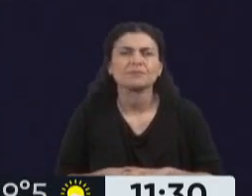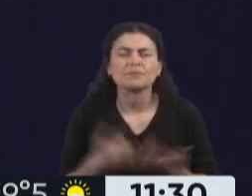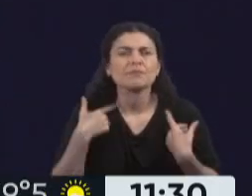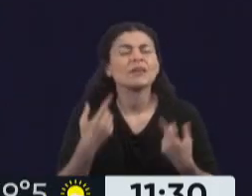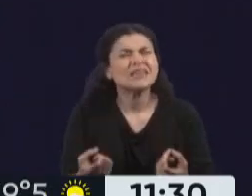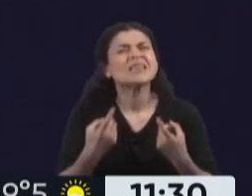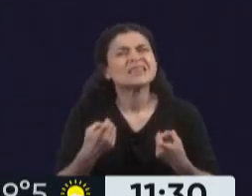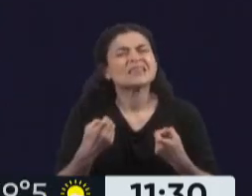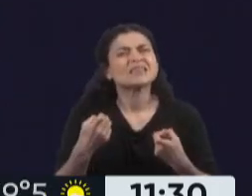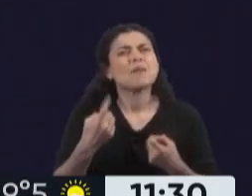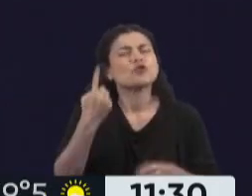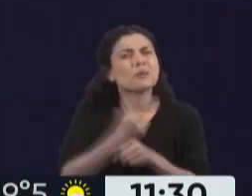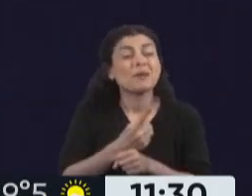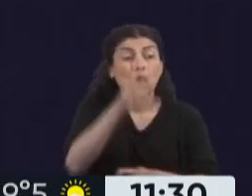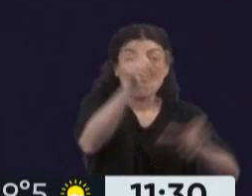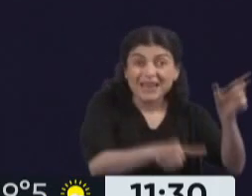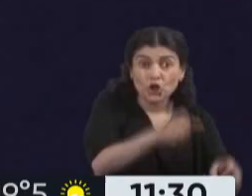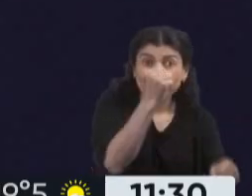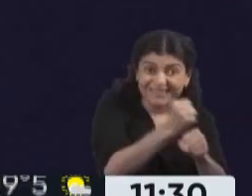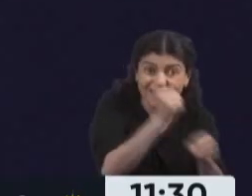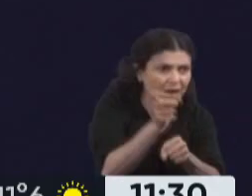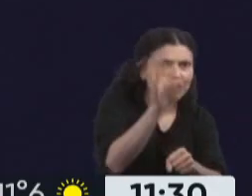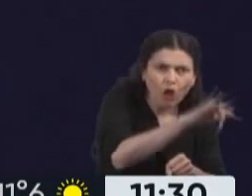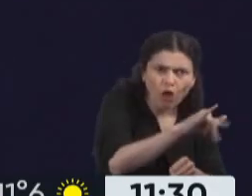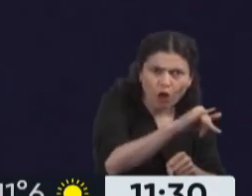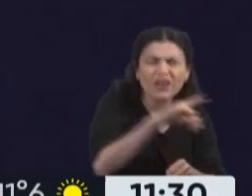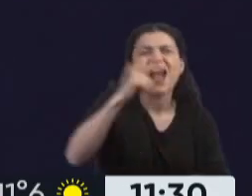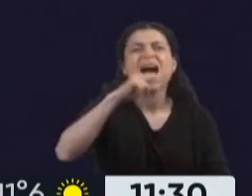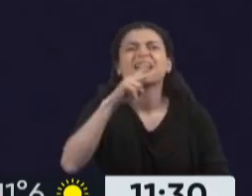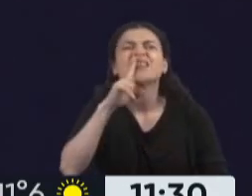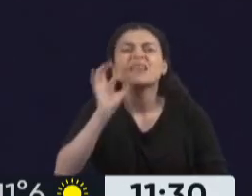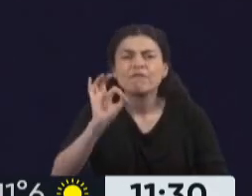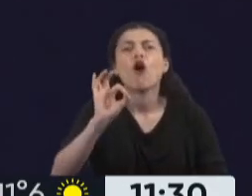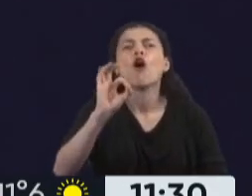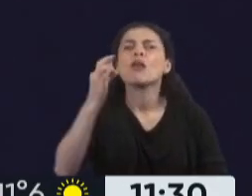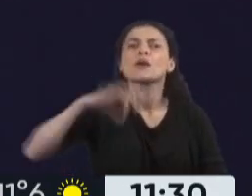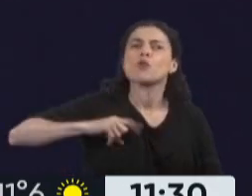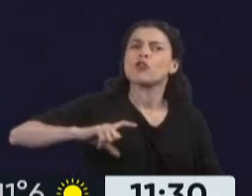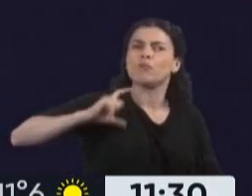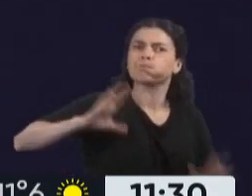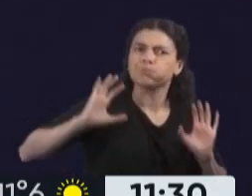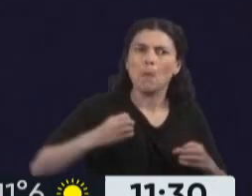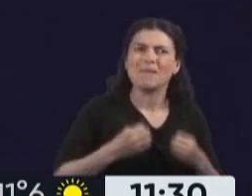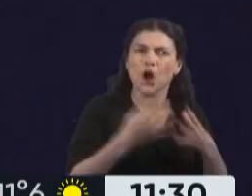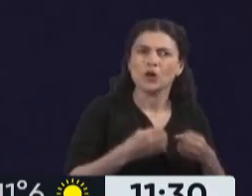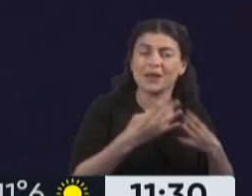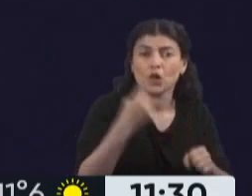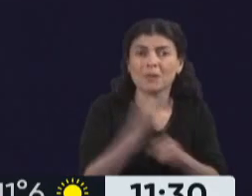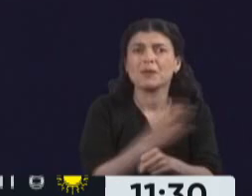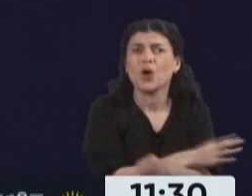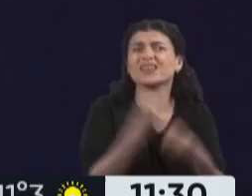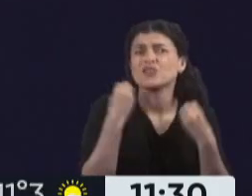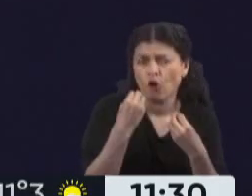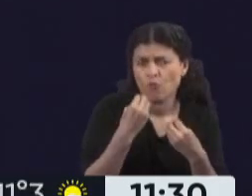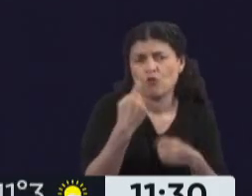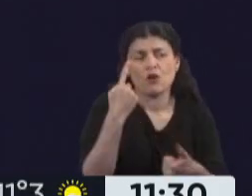necesitamos que el trabajador activo gane más. Para que ese trabajador activo gane más, básicamente tienen que ocurrir 2 o 3 cuestiones. Una